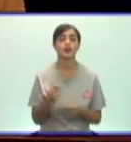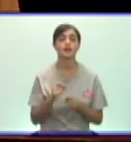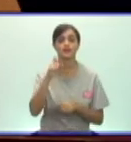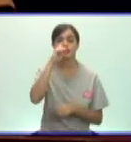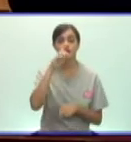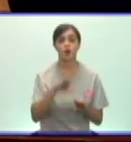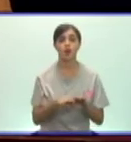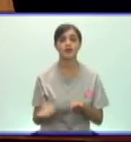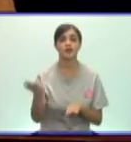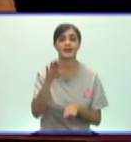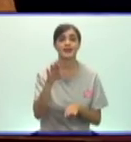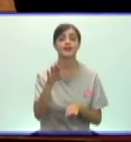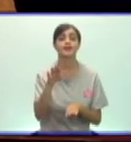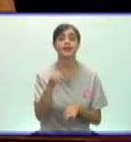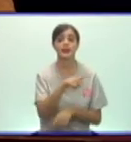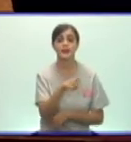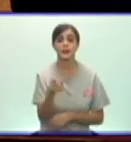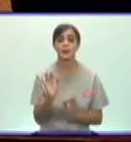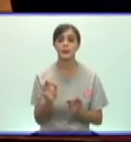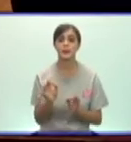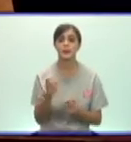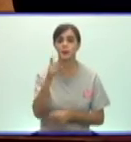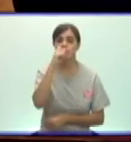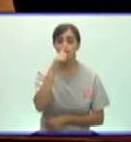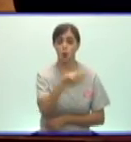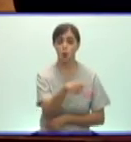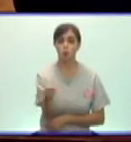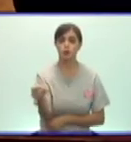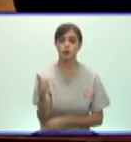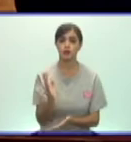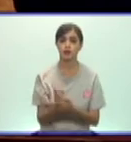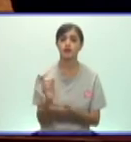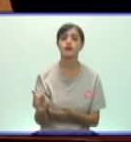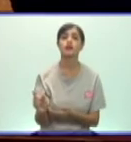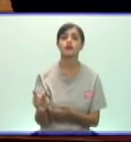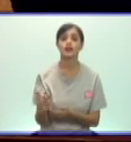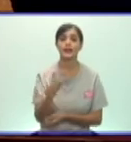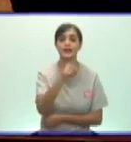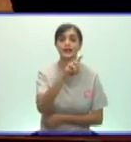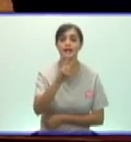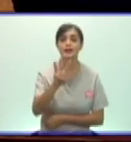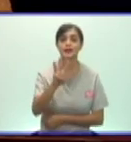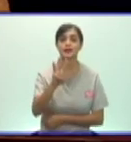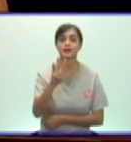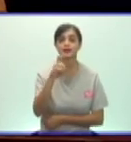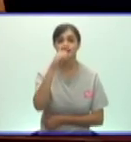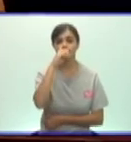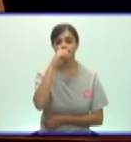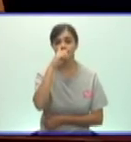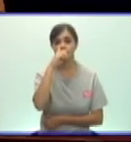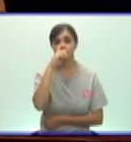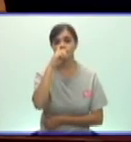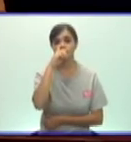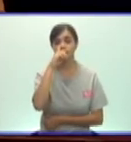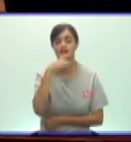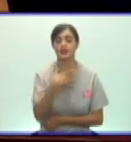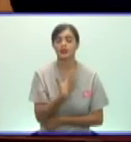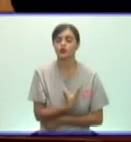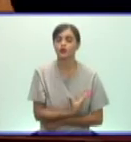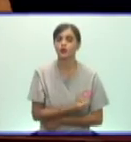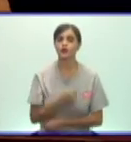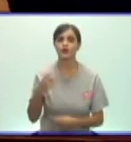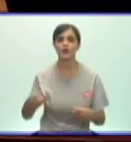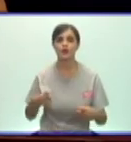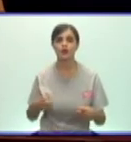tu edad, 13 años, y que sufrió los horrores criminales de esa Segunda Guerra Mundial y sobre todo de esa política